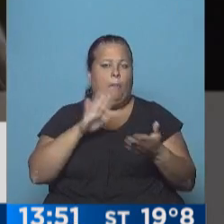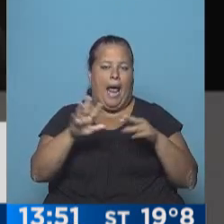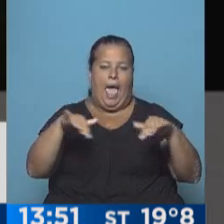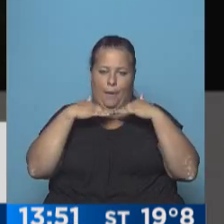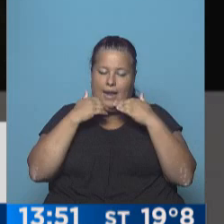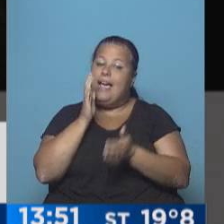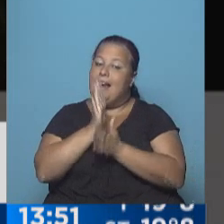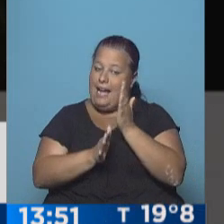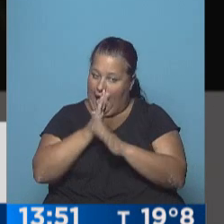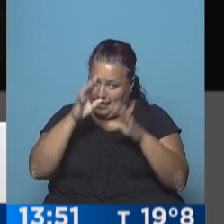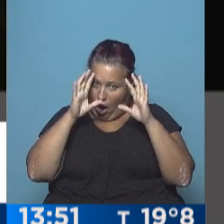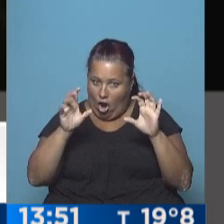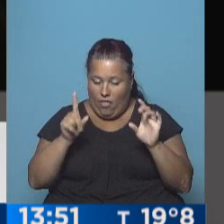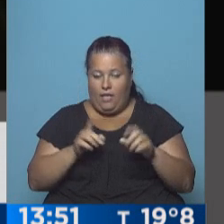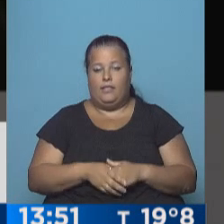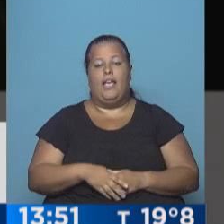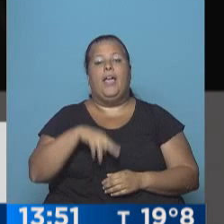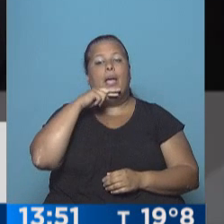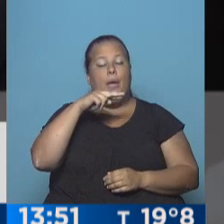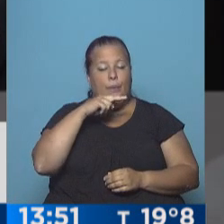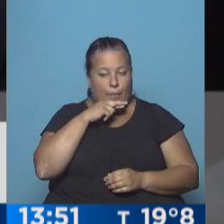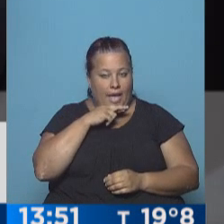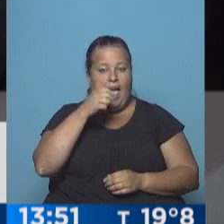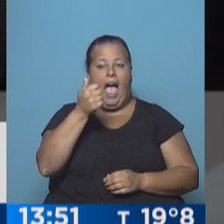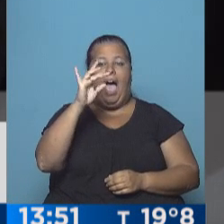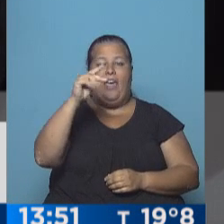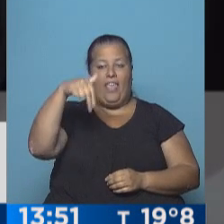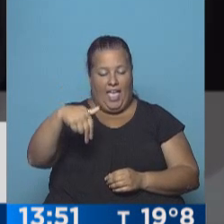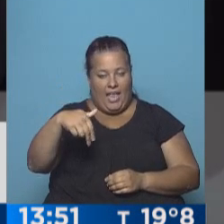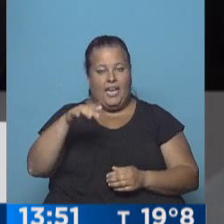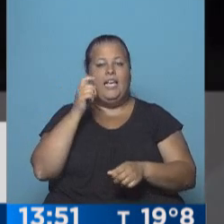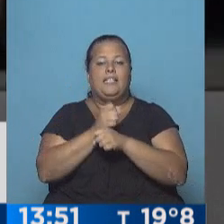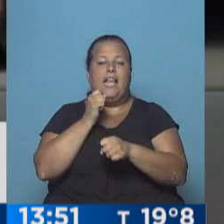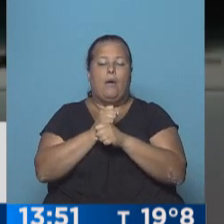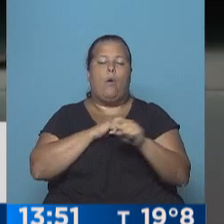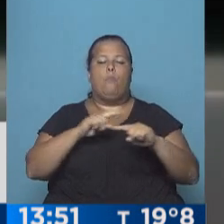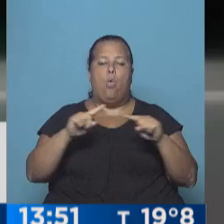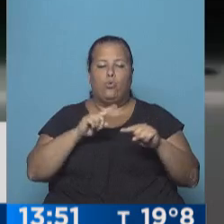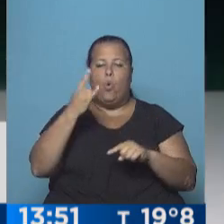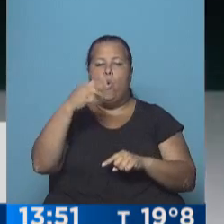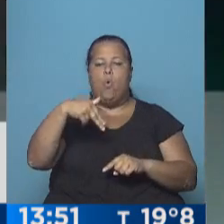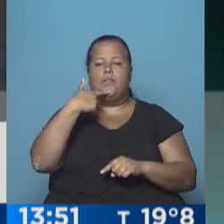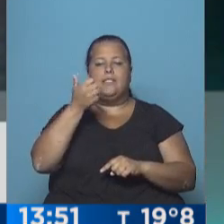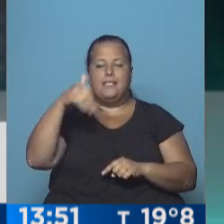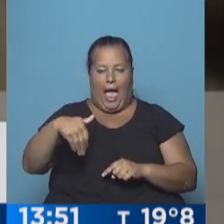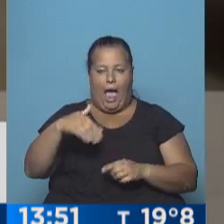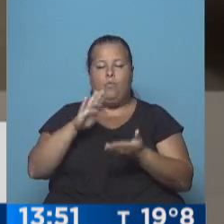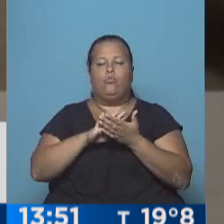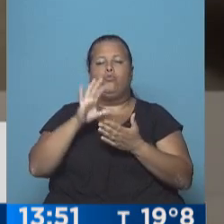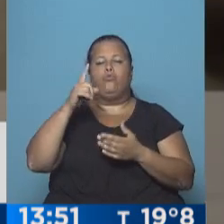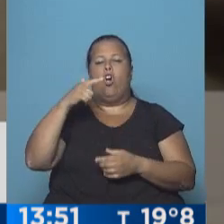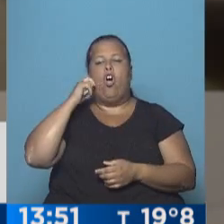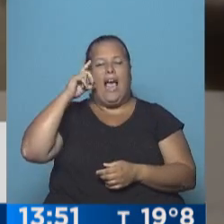a ver. Es gratis, no se olviden. El viernes, ADN, del trabajo de la producción de la UNSAM con Gerardo Ochman,